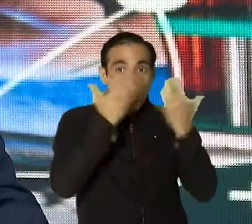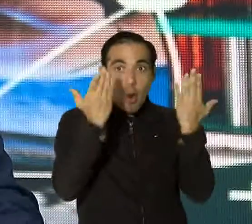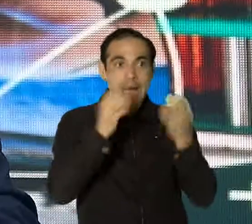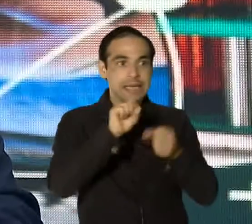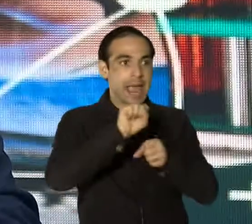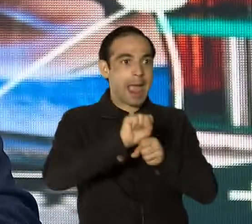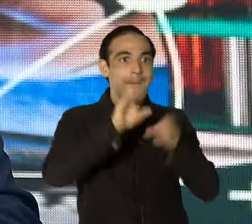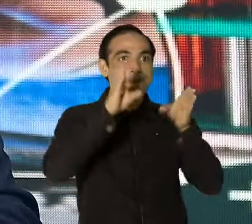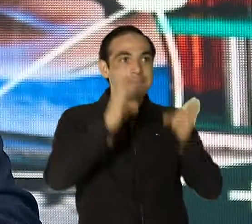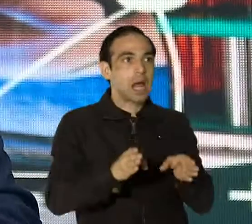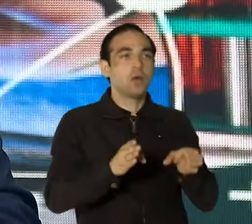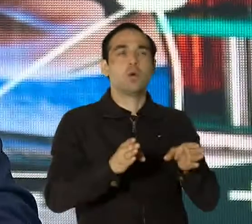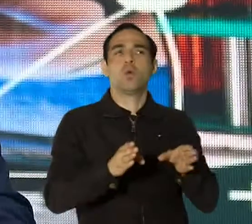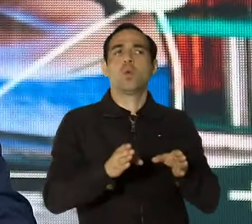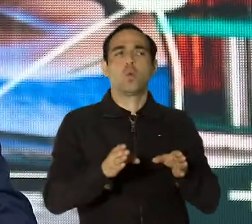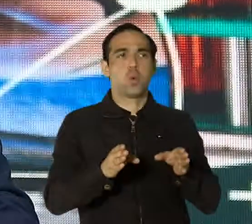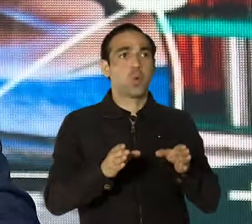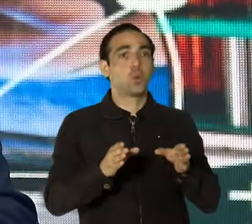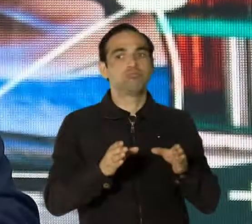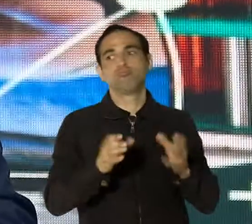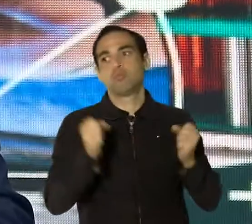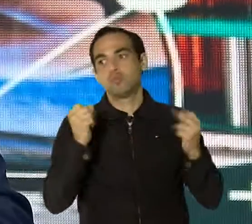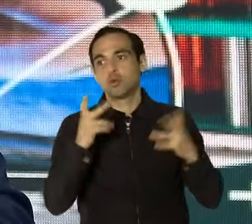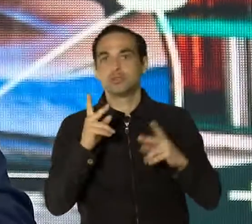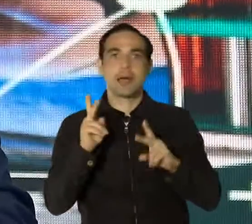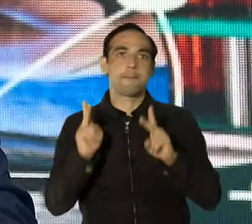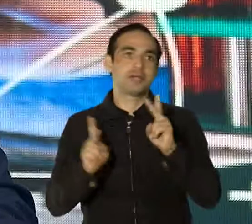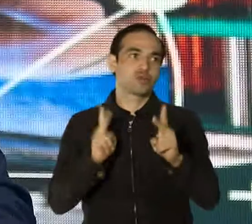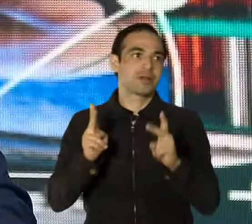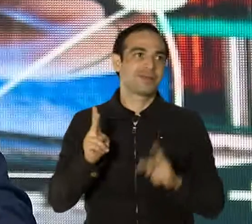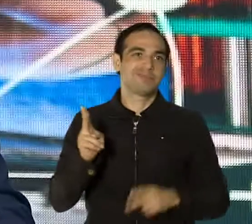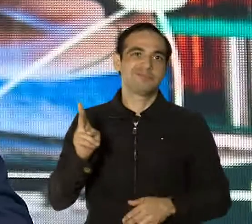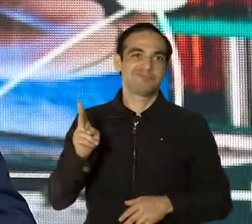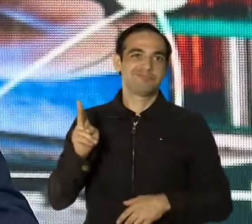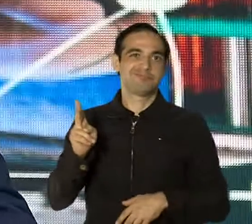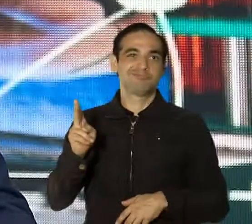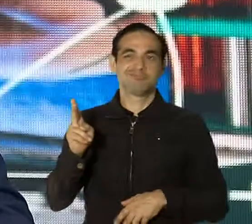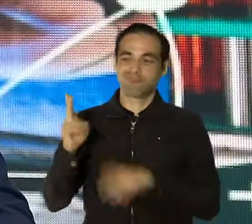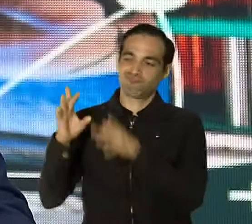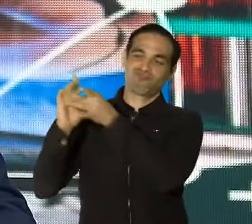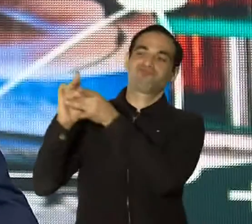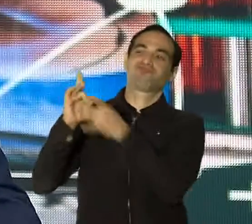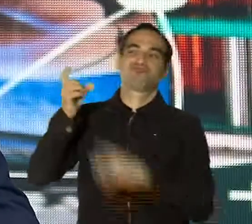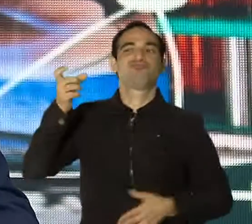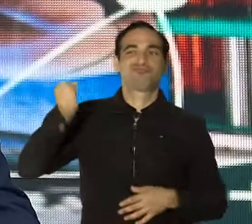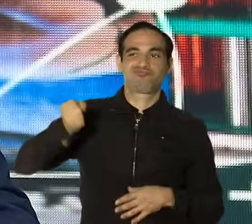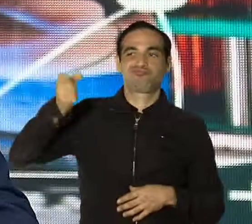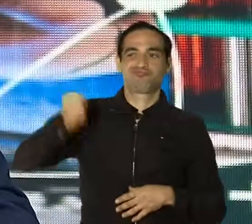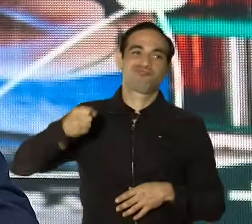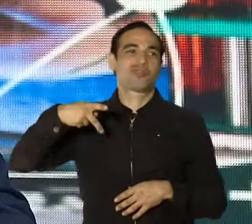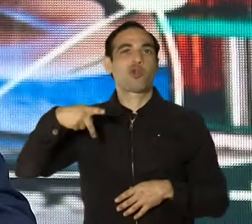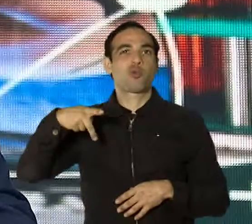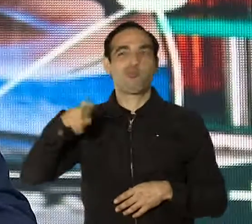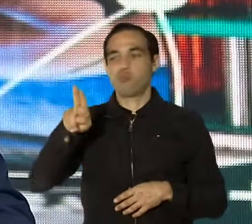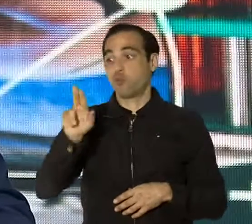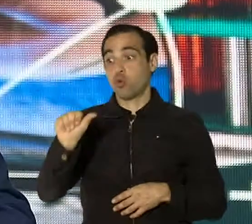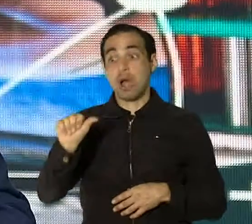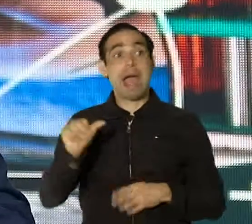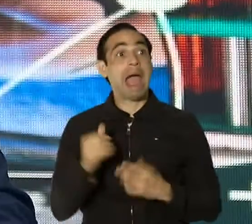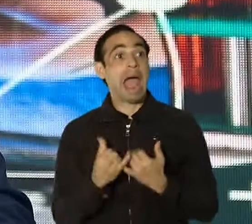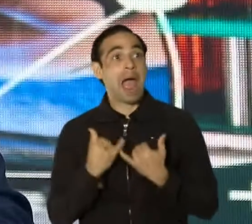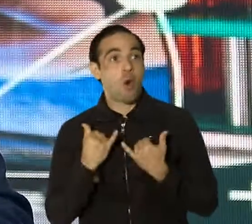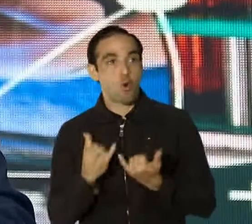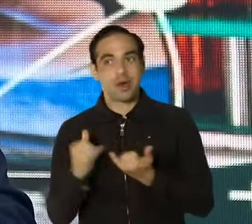estaba obteniendo un beneficio, ¿verdad?, del PUA, que ahora los contratistas están comenzando a